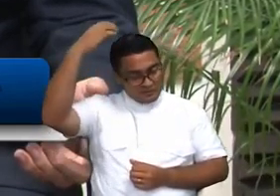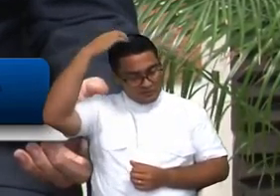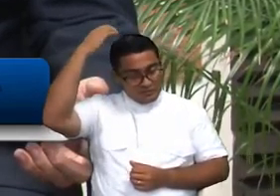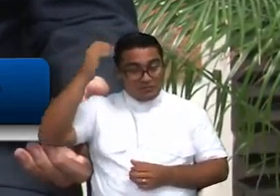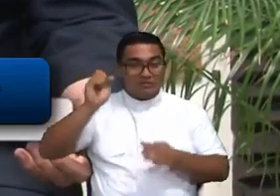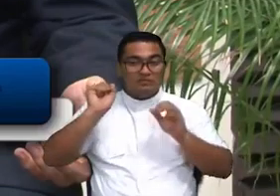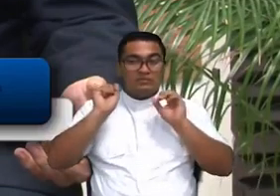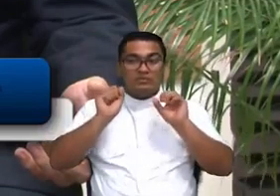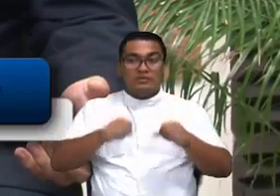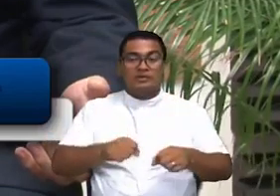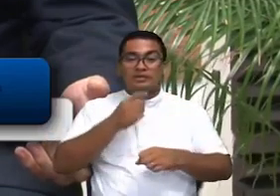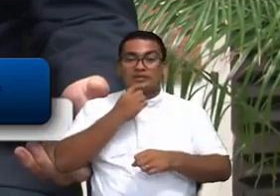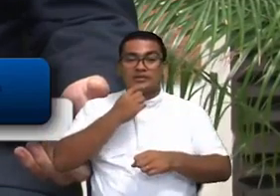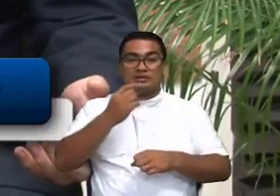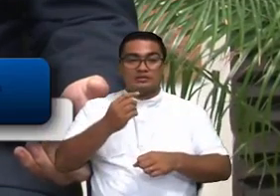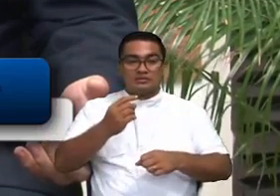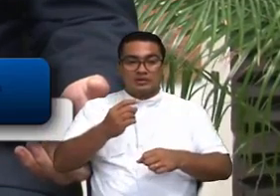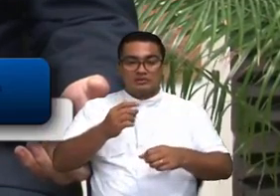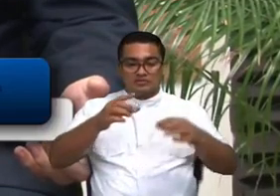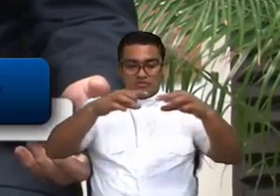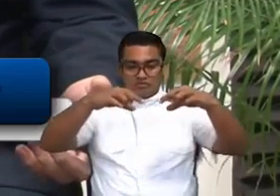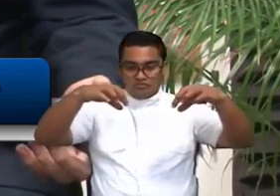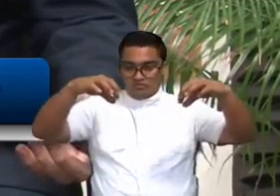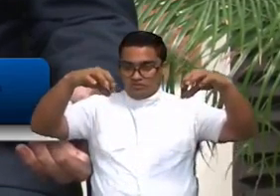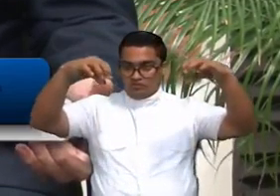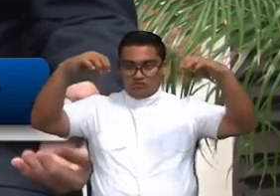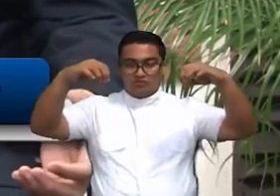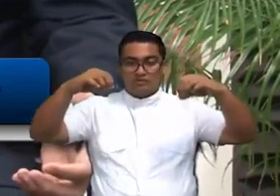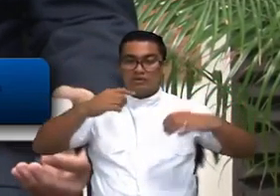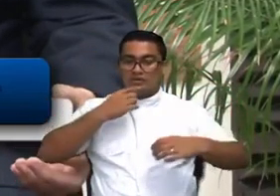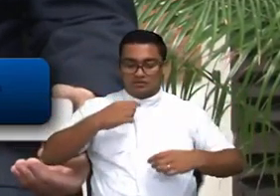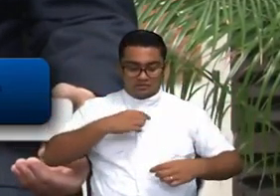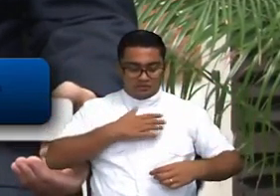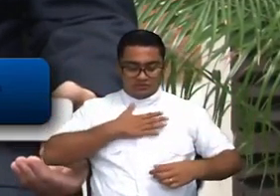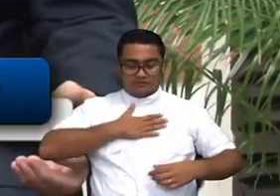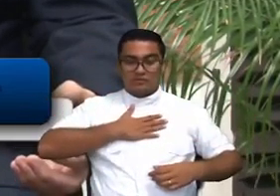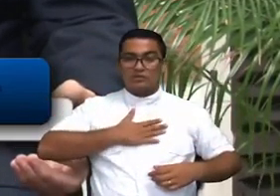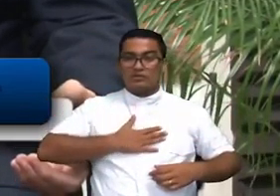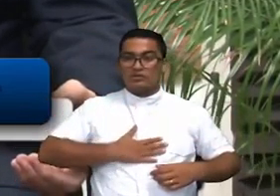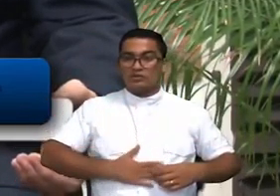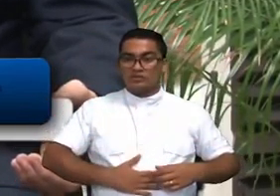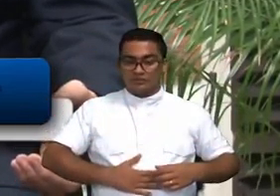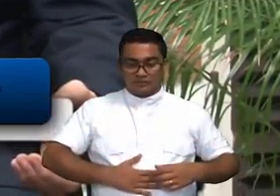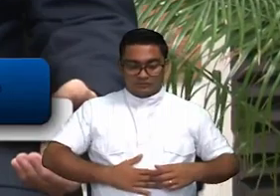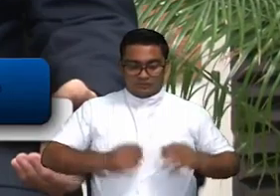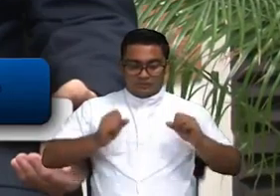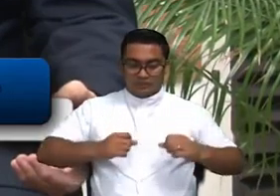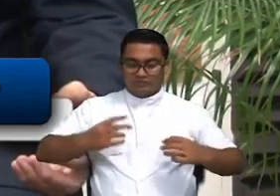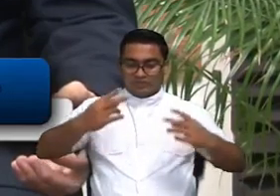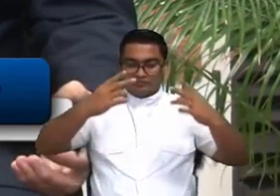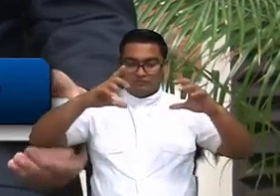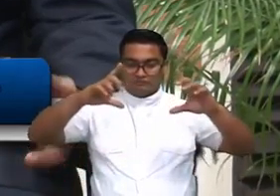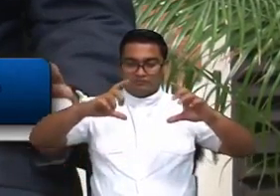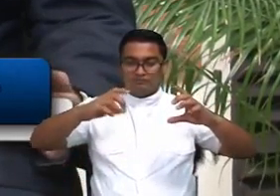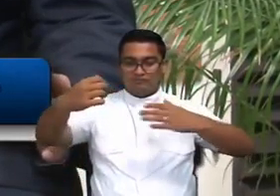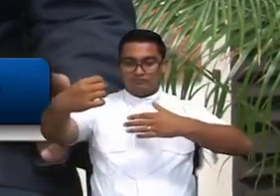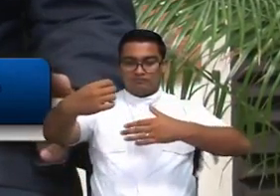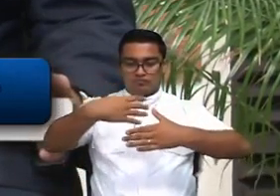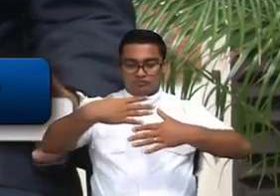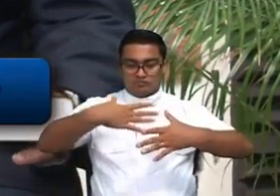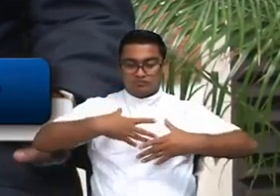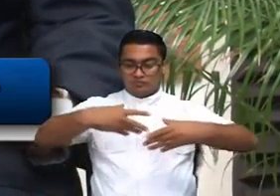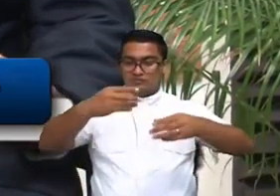podemos observar cualquier tipo de masa, en tórax podemos ver algún tipo de lesión, ya sean cavitaciones, bronquiectasias, todo este